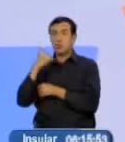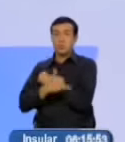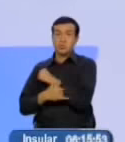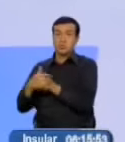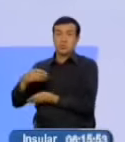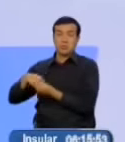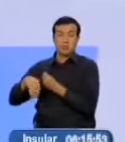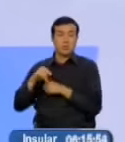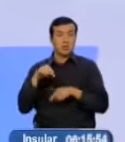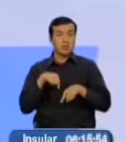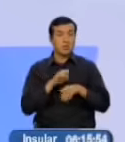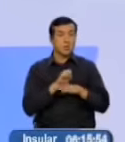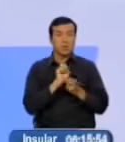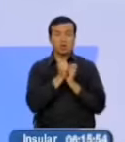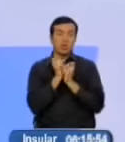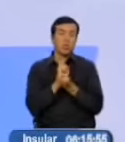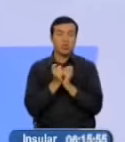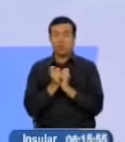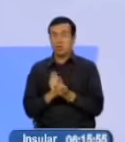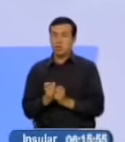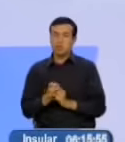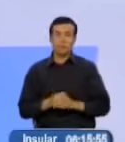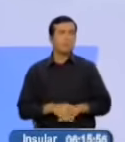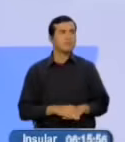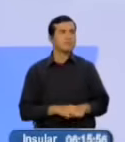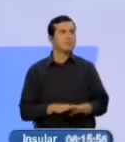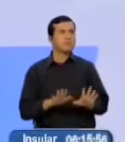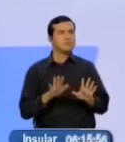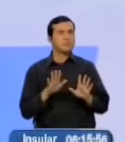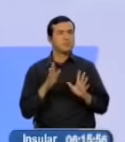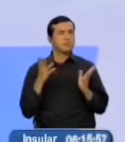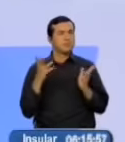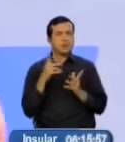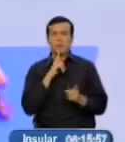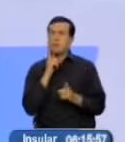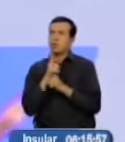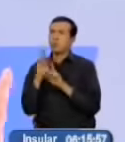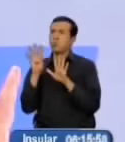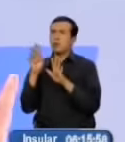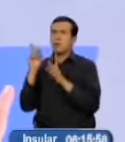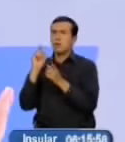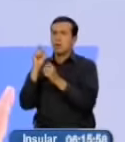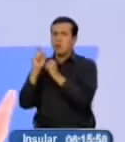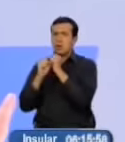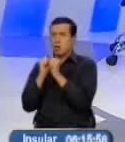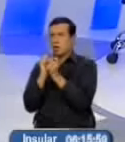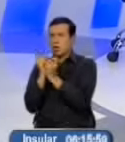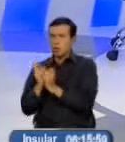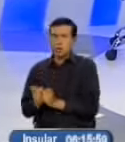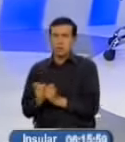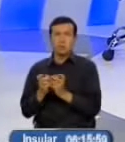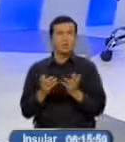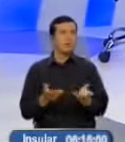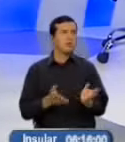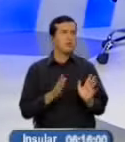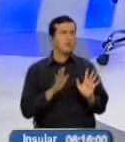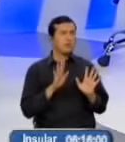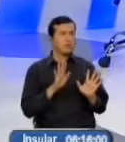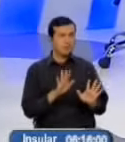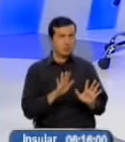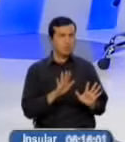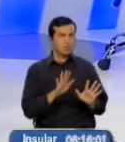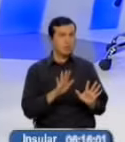porque aquí las reglas de juego se cambian cada día. Es que, 14 reformas tributarias en 9 años. Eso no aguanta ningún inversionista.